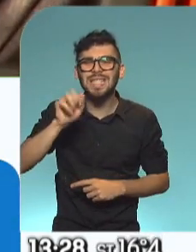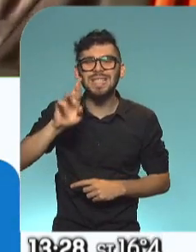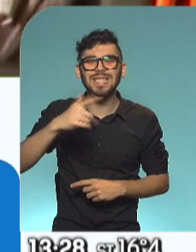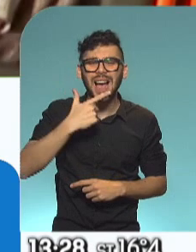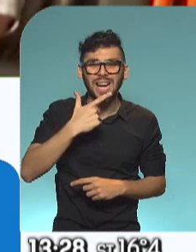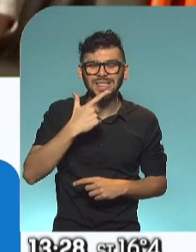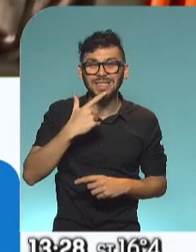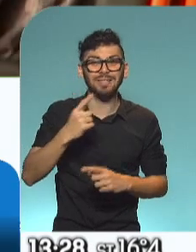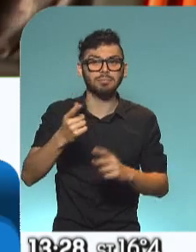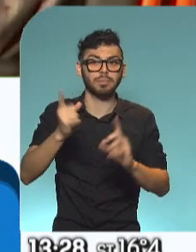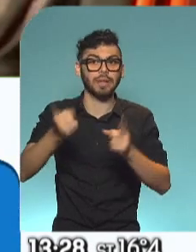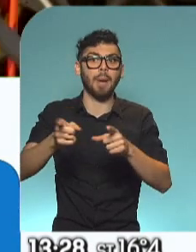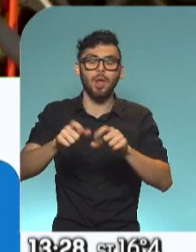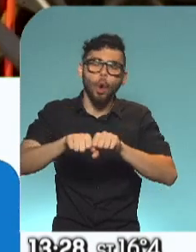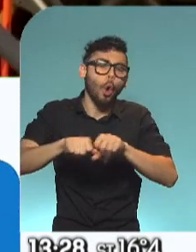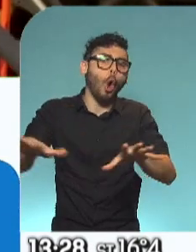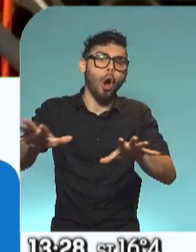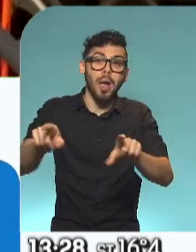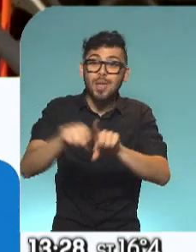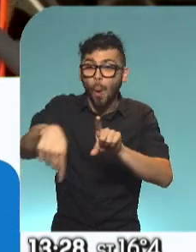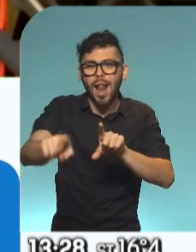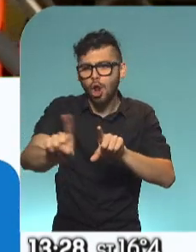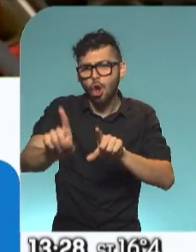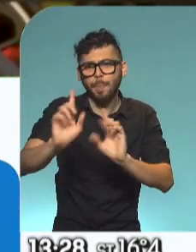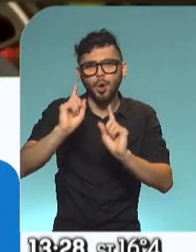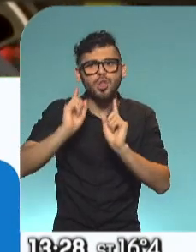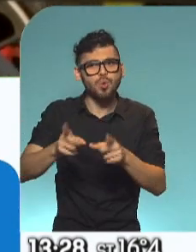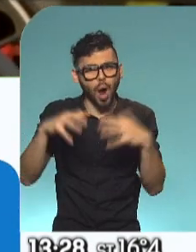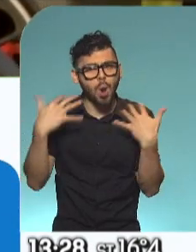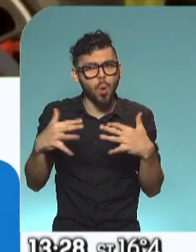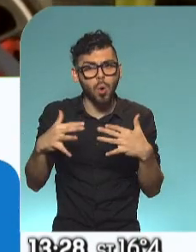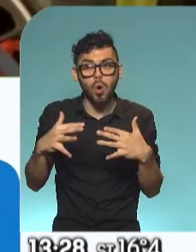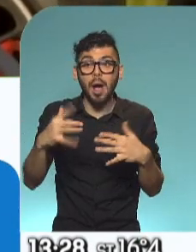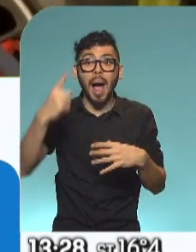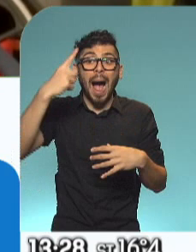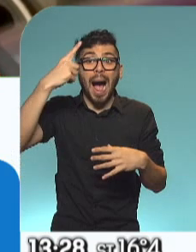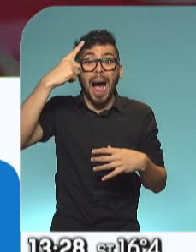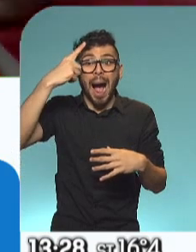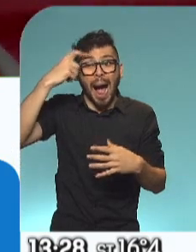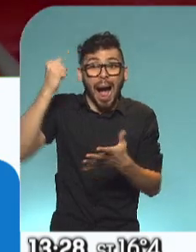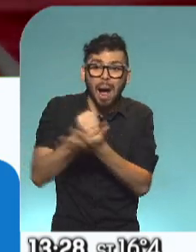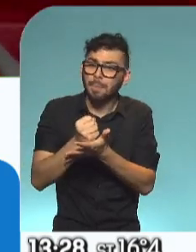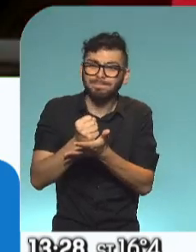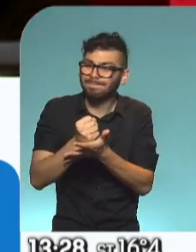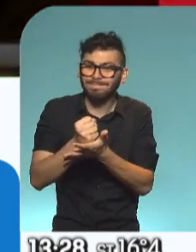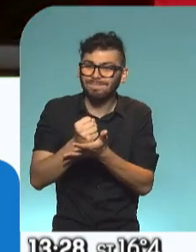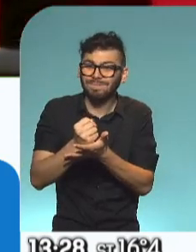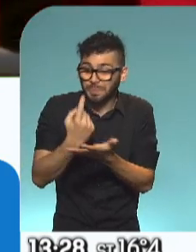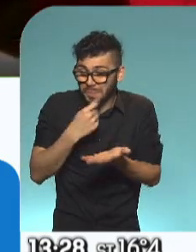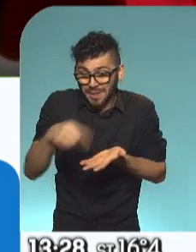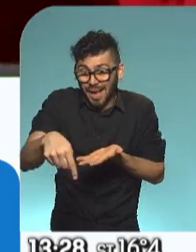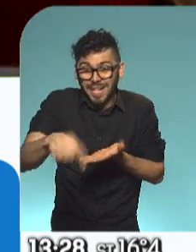cosa muy seria. ¿Aprendimos de eso? No lo suficiente, evidentemente, porque si no deberíamos haber estado